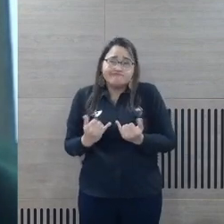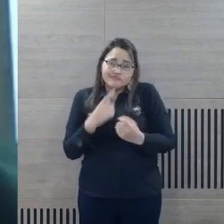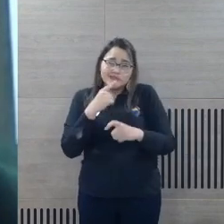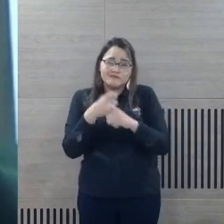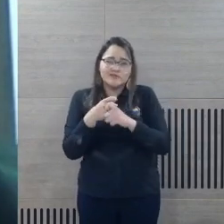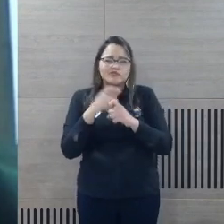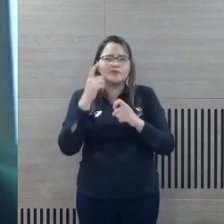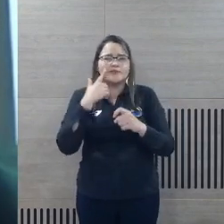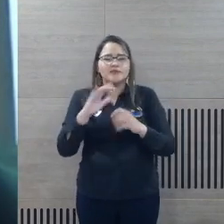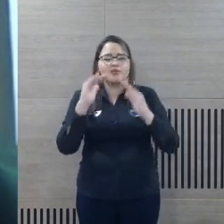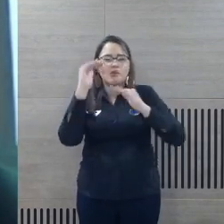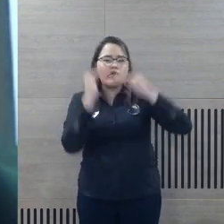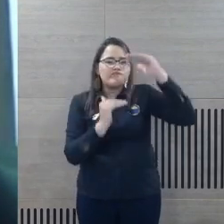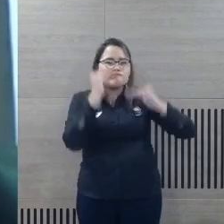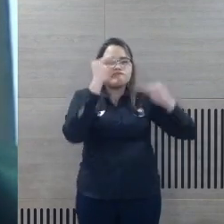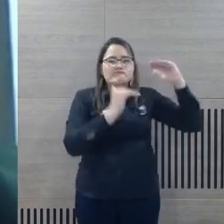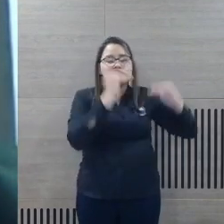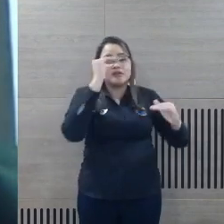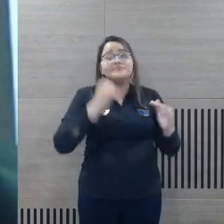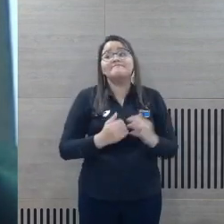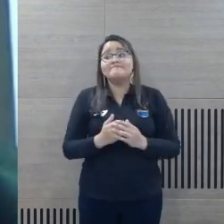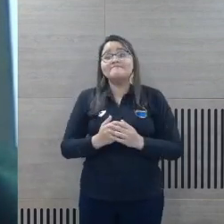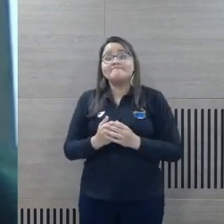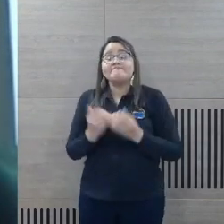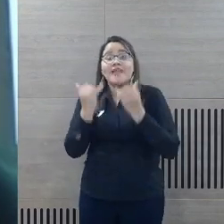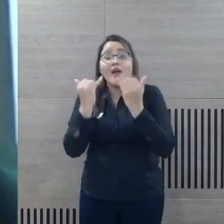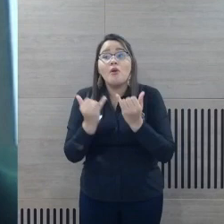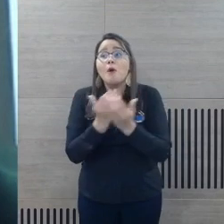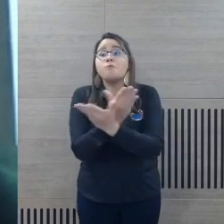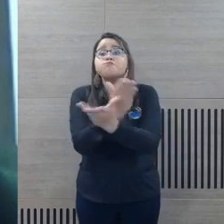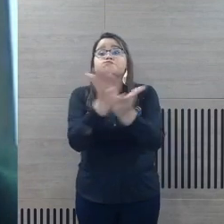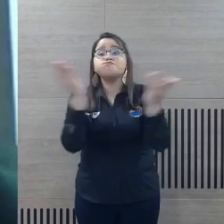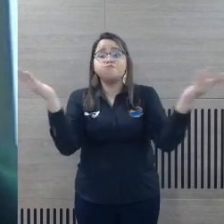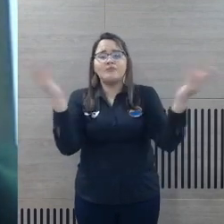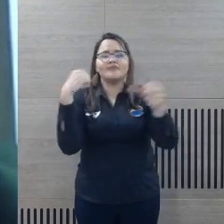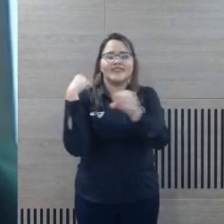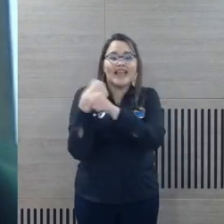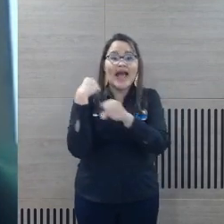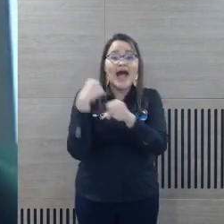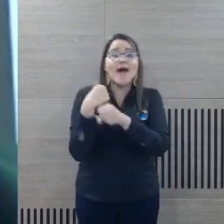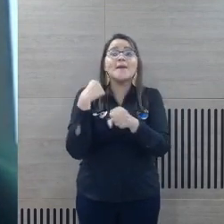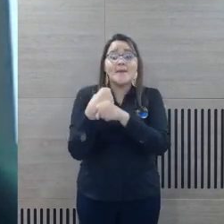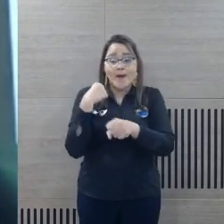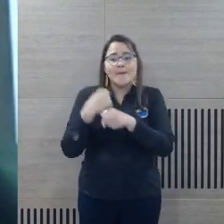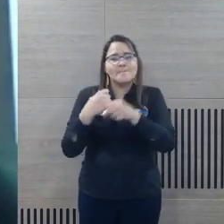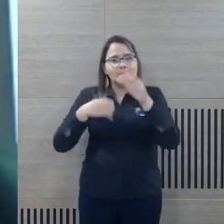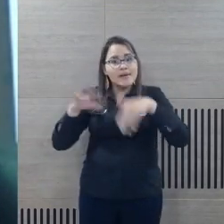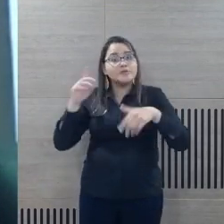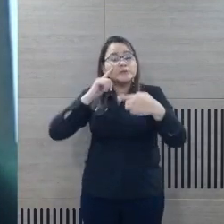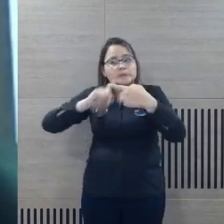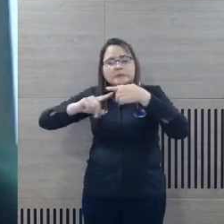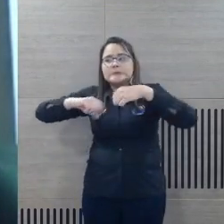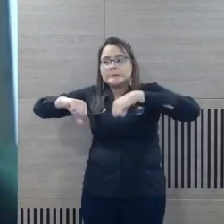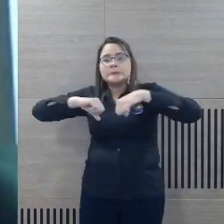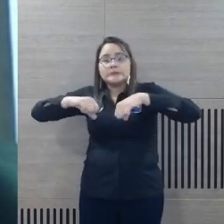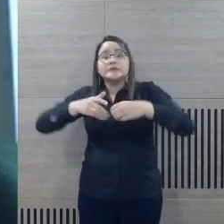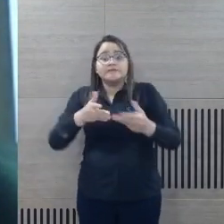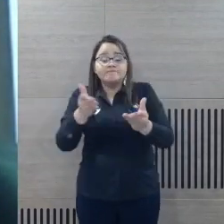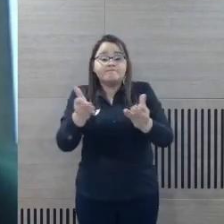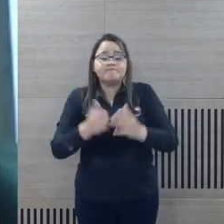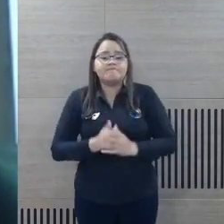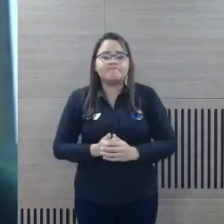vida nos espera como unos seres humanos integrales. Este 2020 nos ha abrazado en la